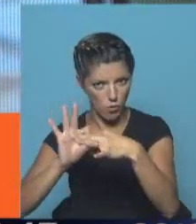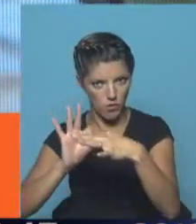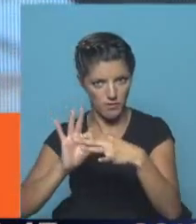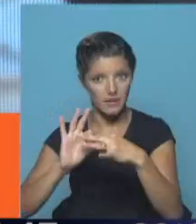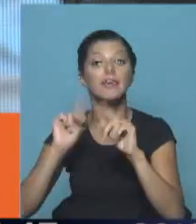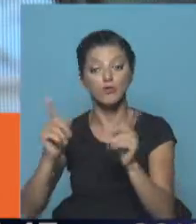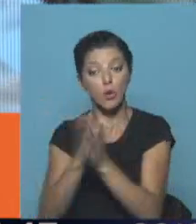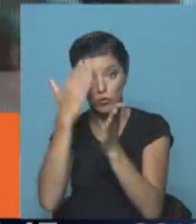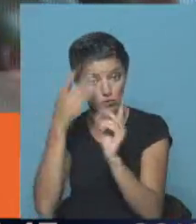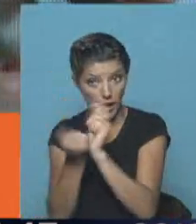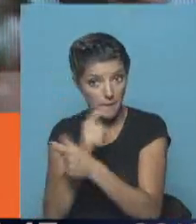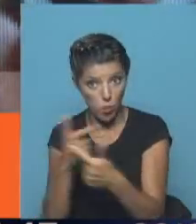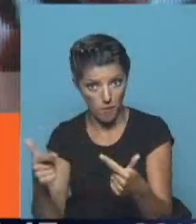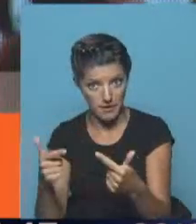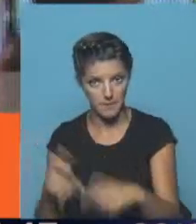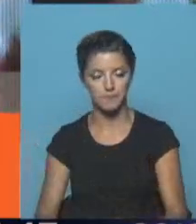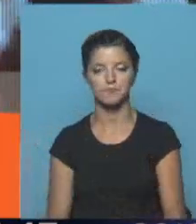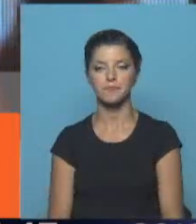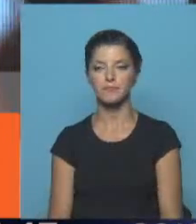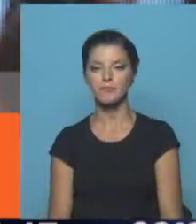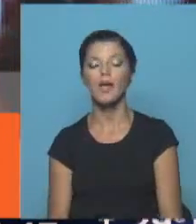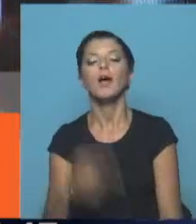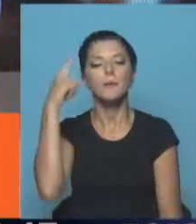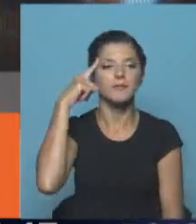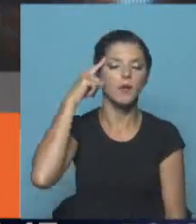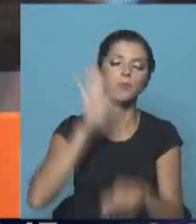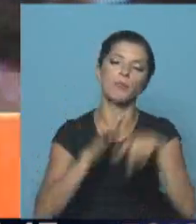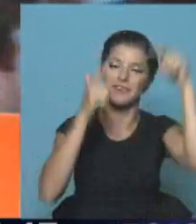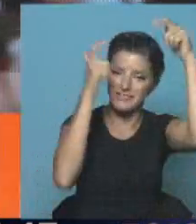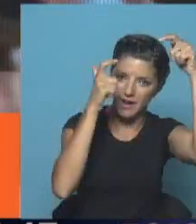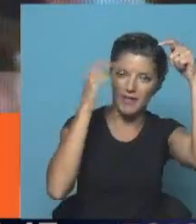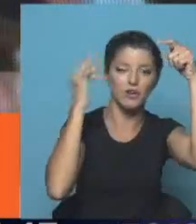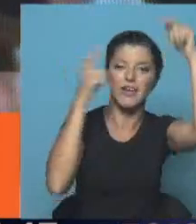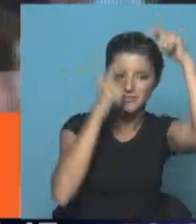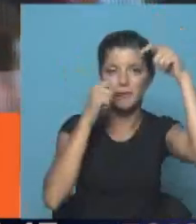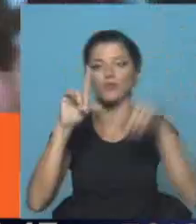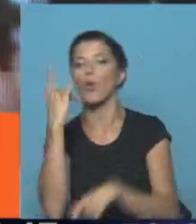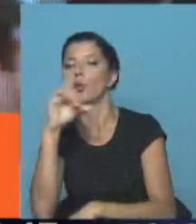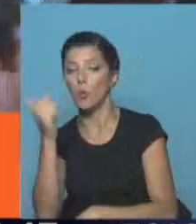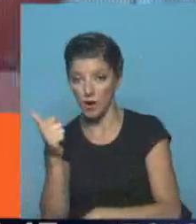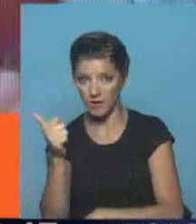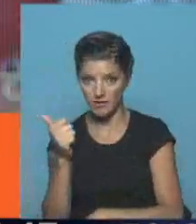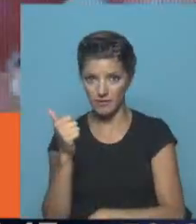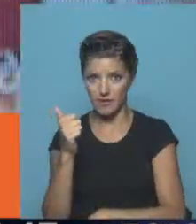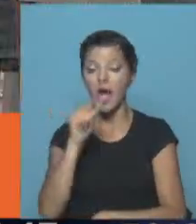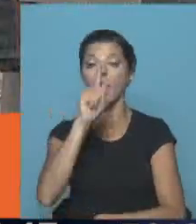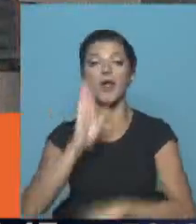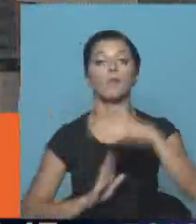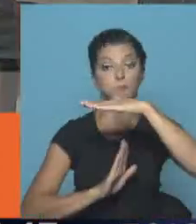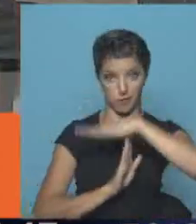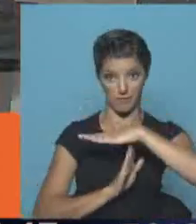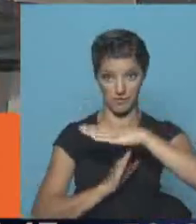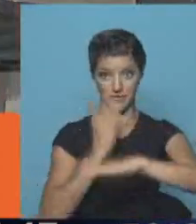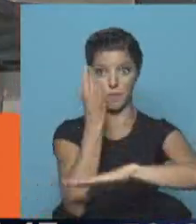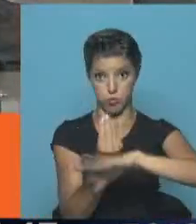reforma constitucional. En términos, esta discusión entre chavismo y lulismo, por decirlo de algún modo, en términos de permanencia en el poder la ganó el chavismo, porque en